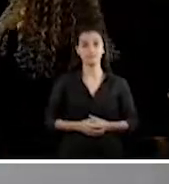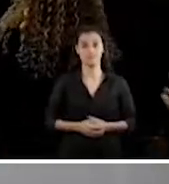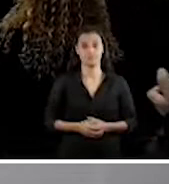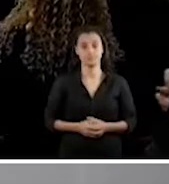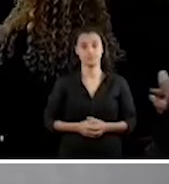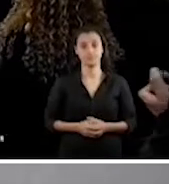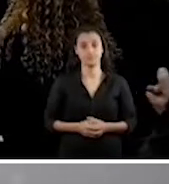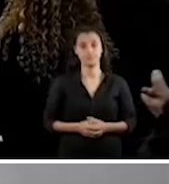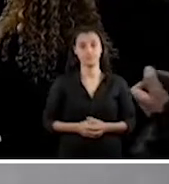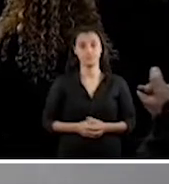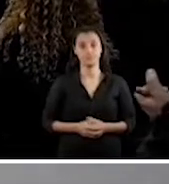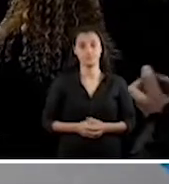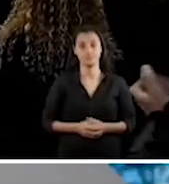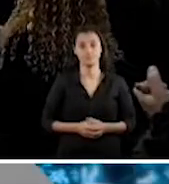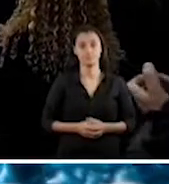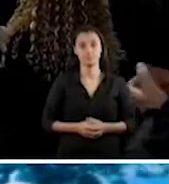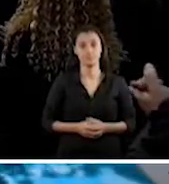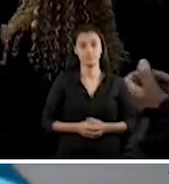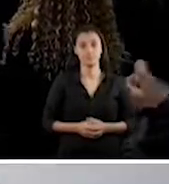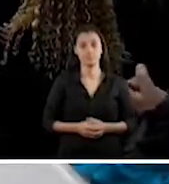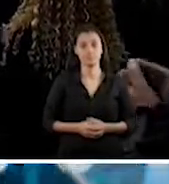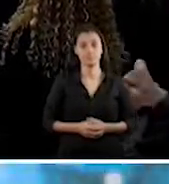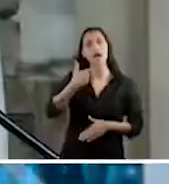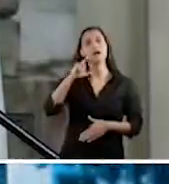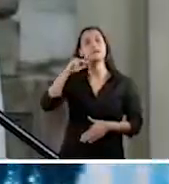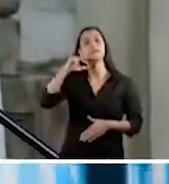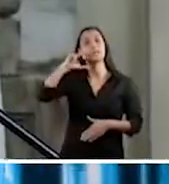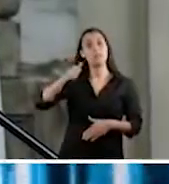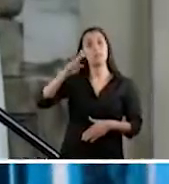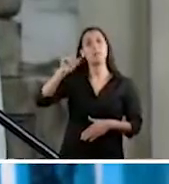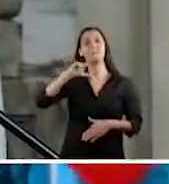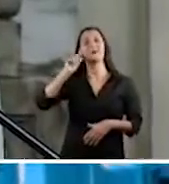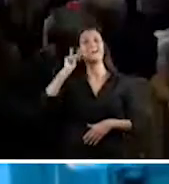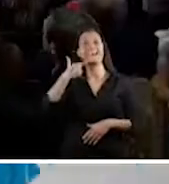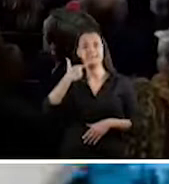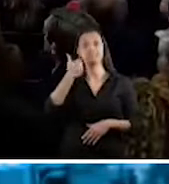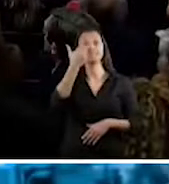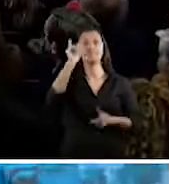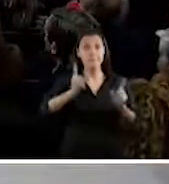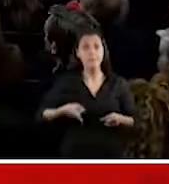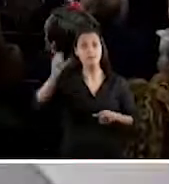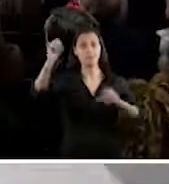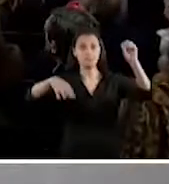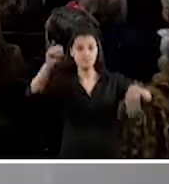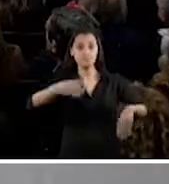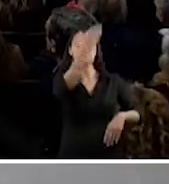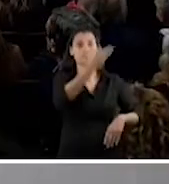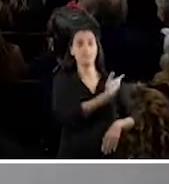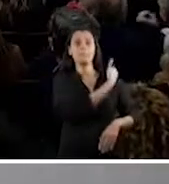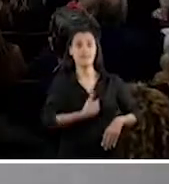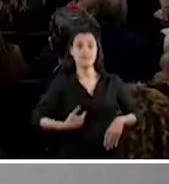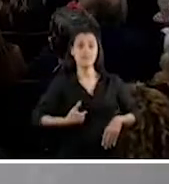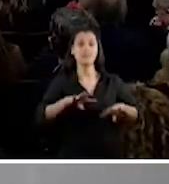terminamos como bien como te dije somos resilientes nos terminamos acomodando de alguna manera tarde o temprano el consumidor final